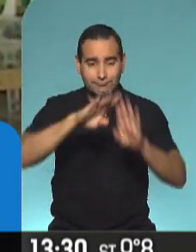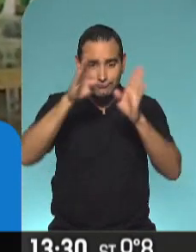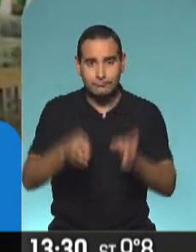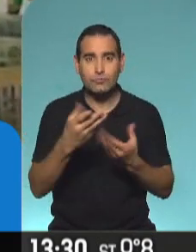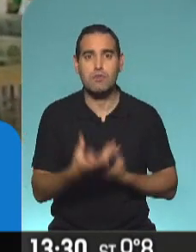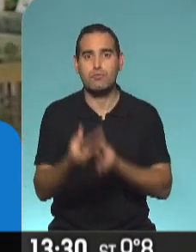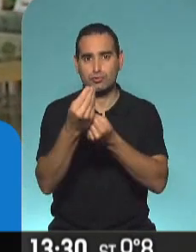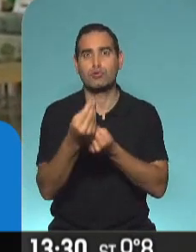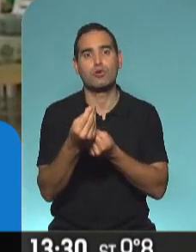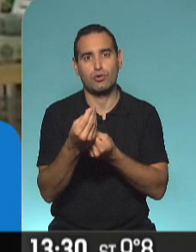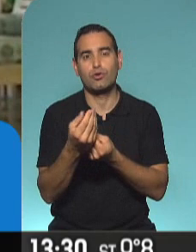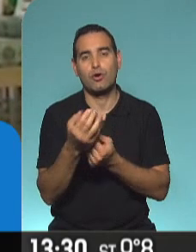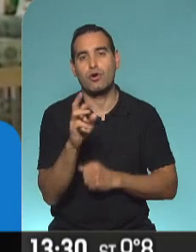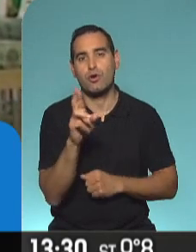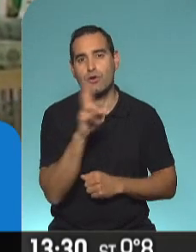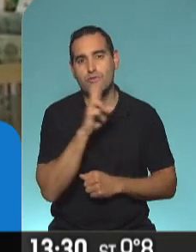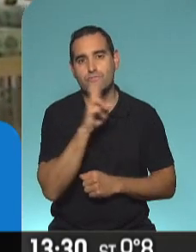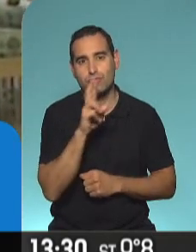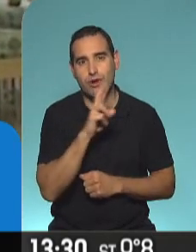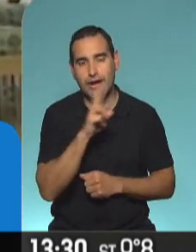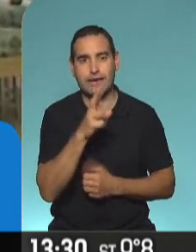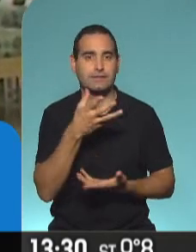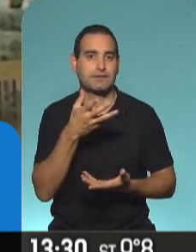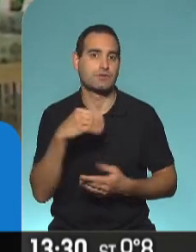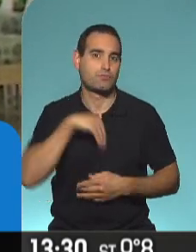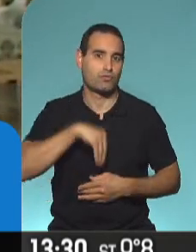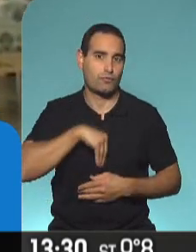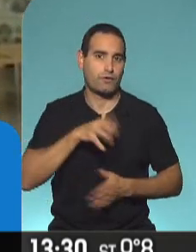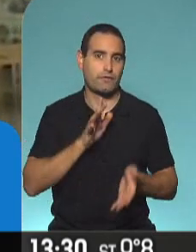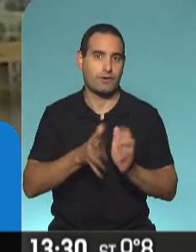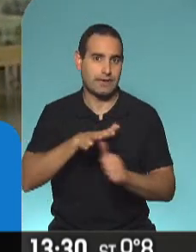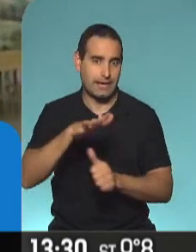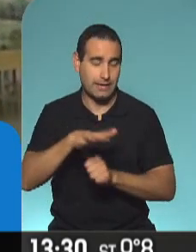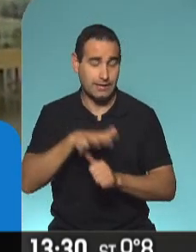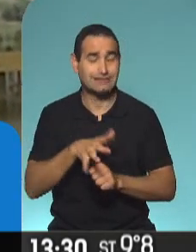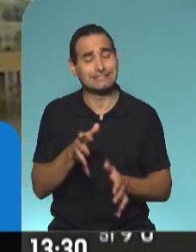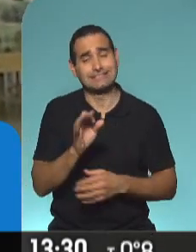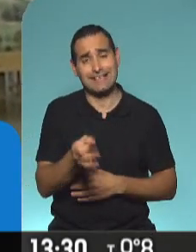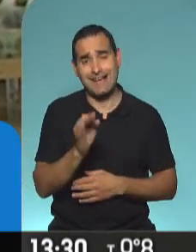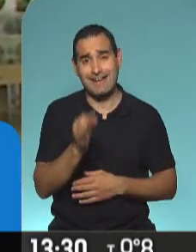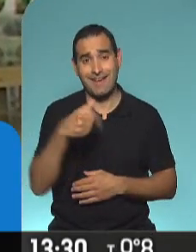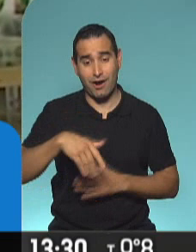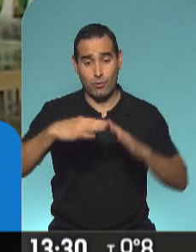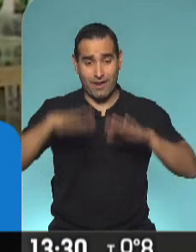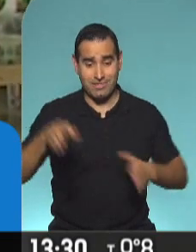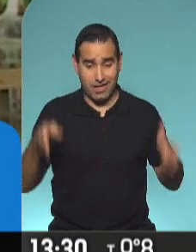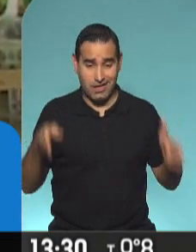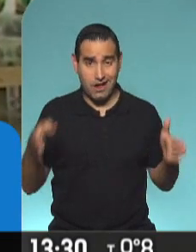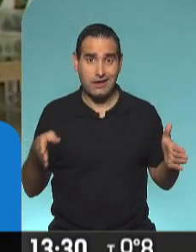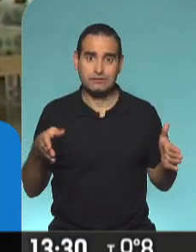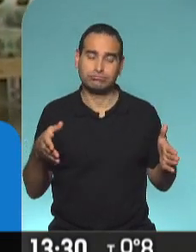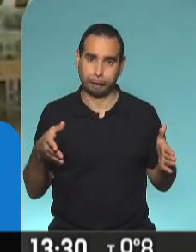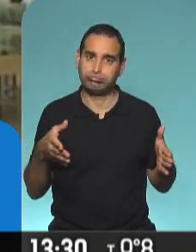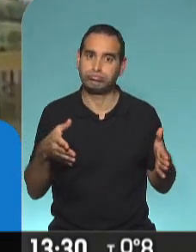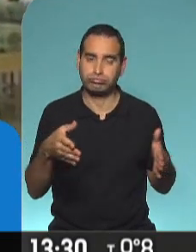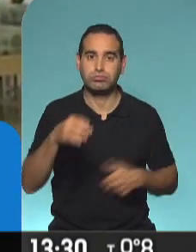de primera contención, se puede decir, para mujeres por violencia de género. Sabemos que durante la pandemia han crecido